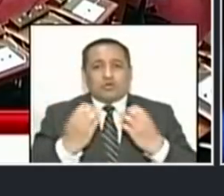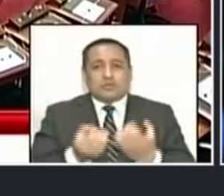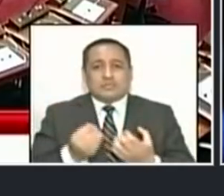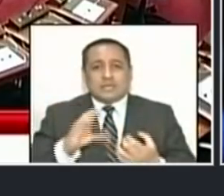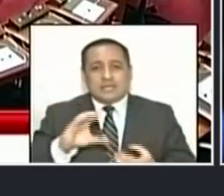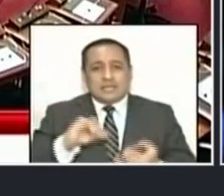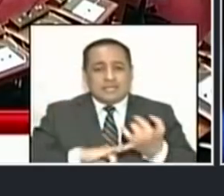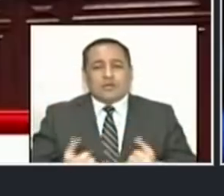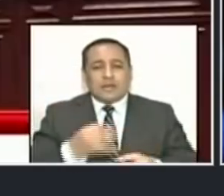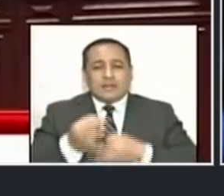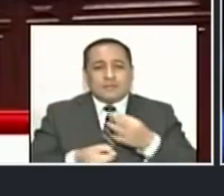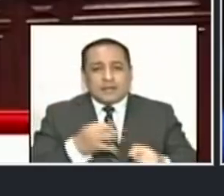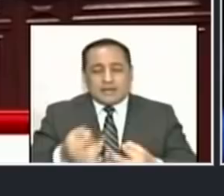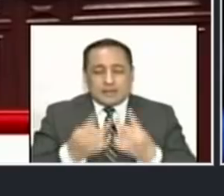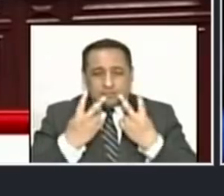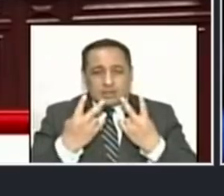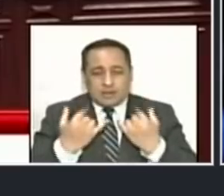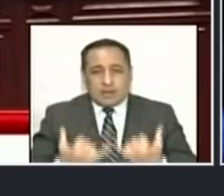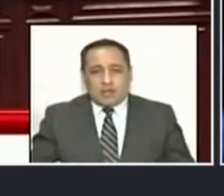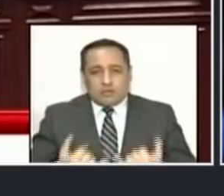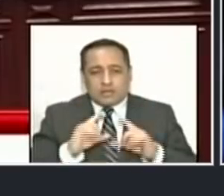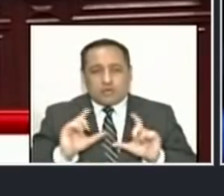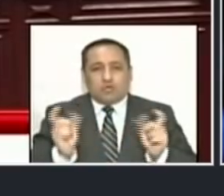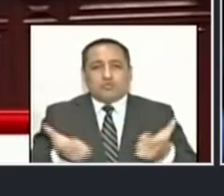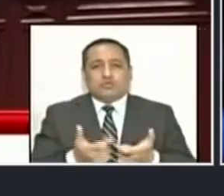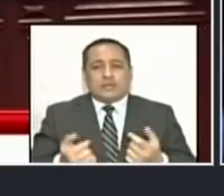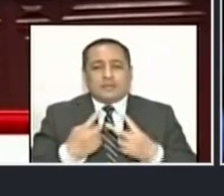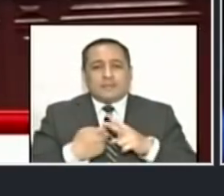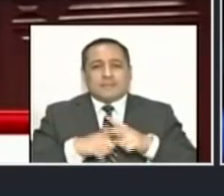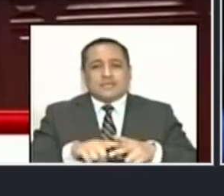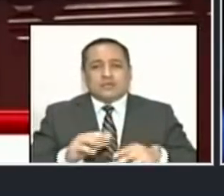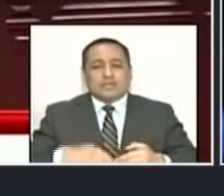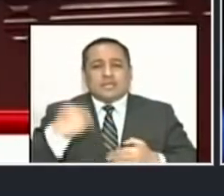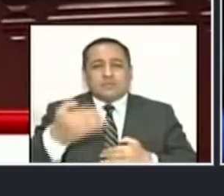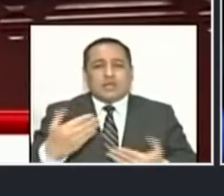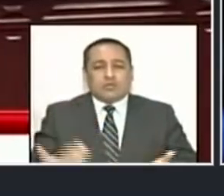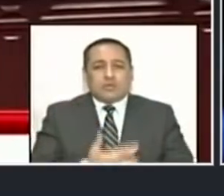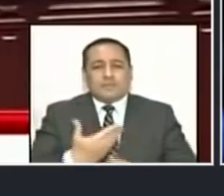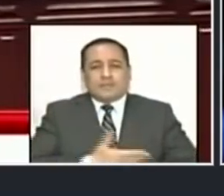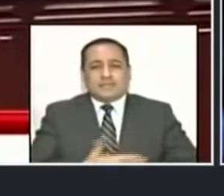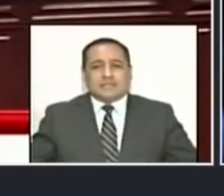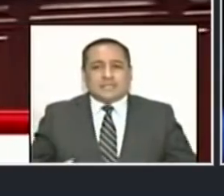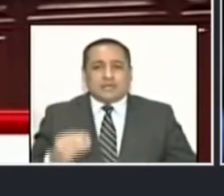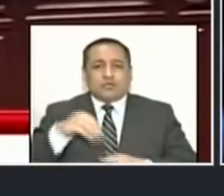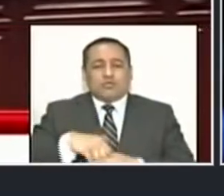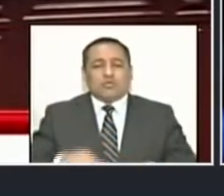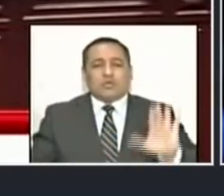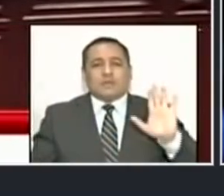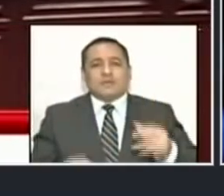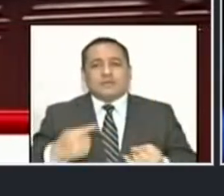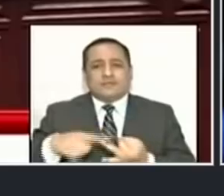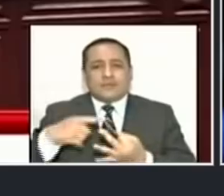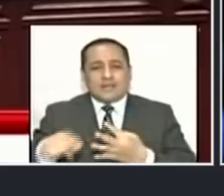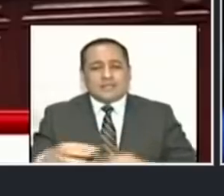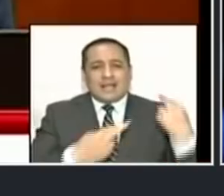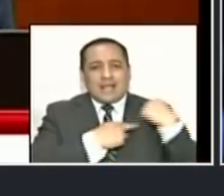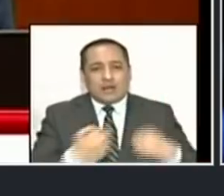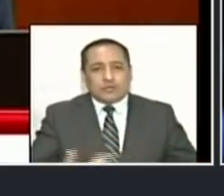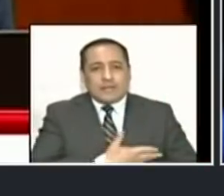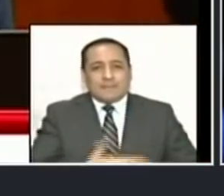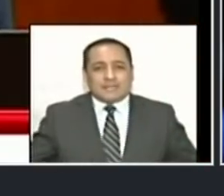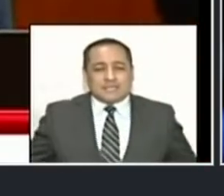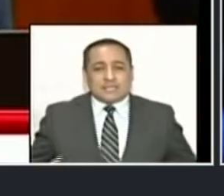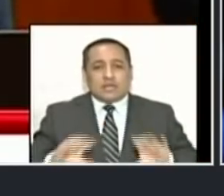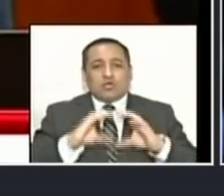ciudadanía para permitir que su gobierno sea exitoso por el bien del Perú. Hay que reconocer, Gino, que un